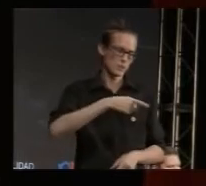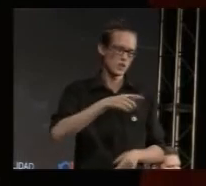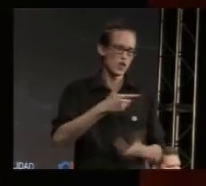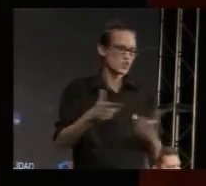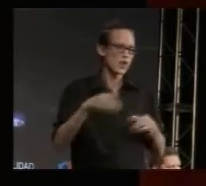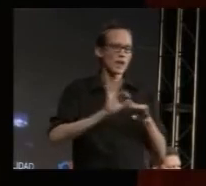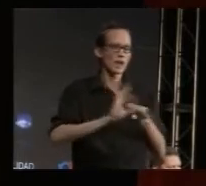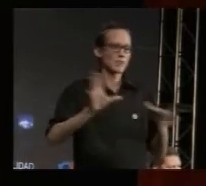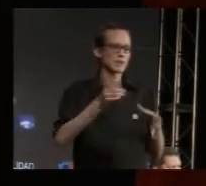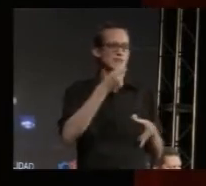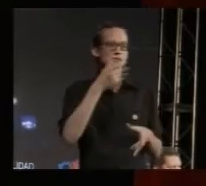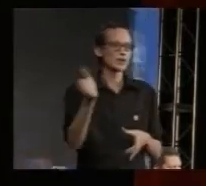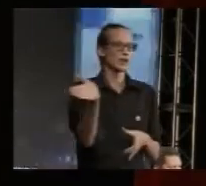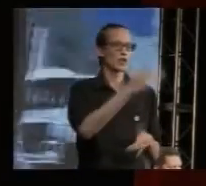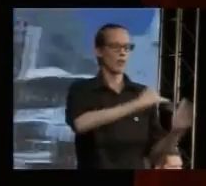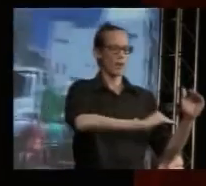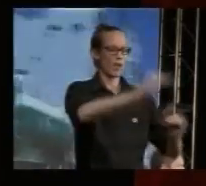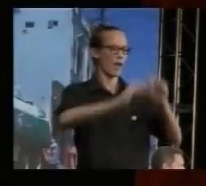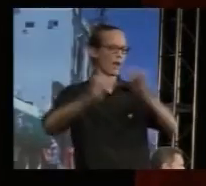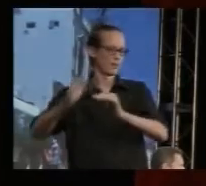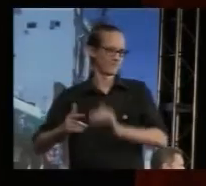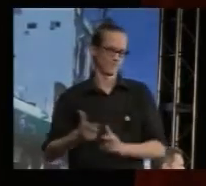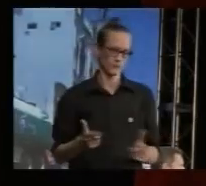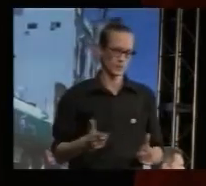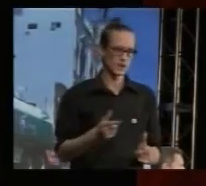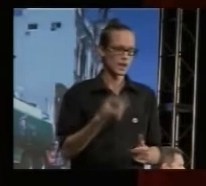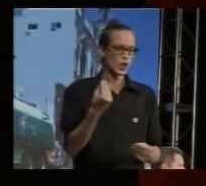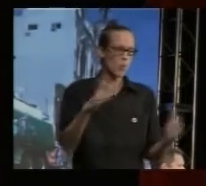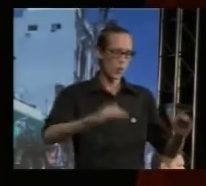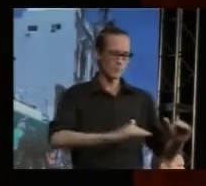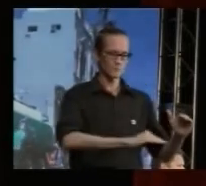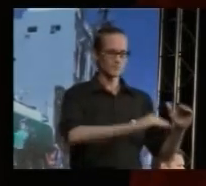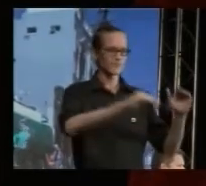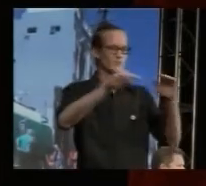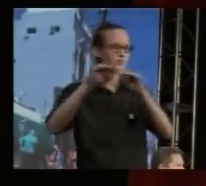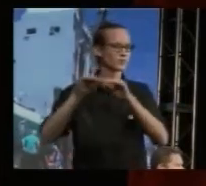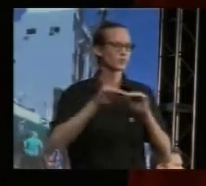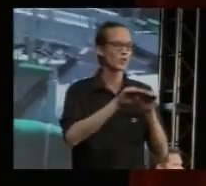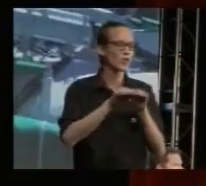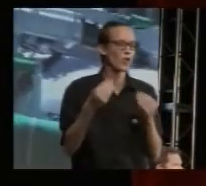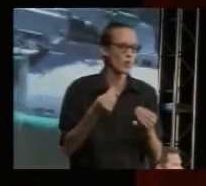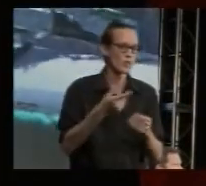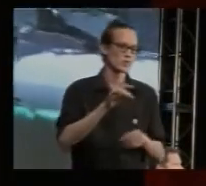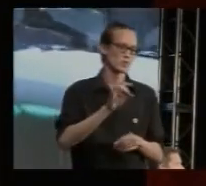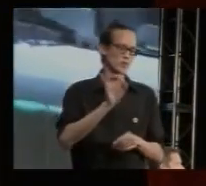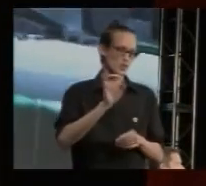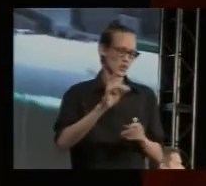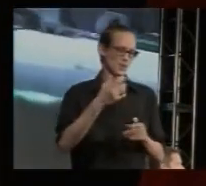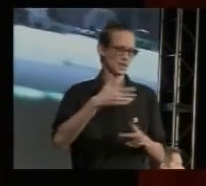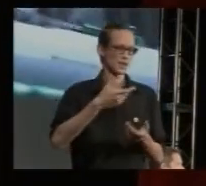igualdad de oportunidades, y la igualdad de oportunidades solo se logra a través de la educación. Por eso, nuestro centro